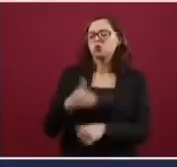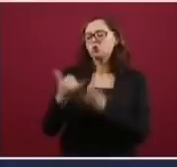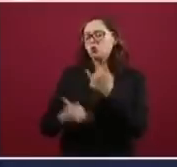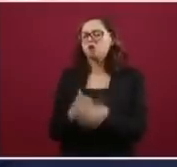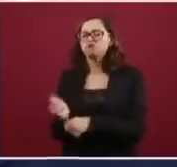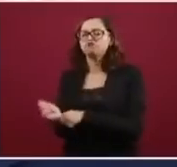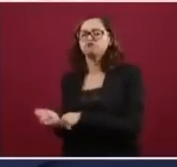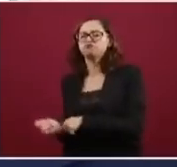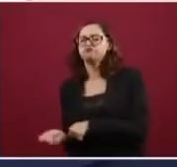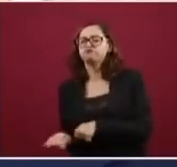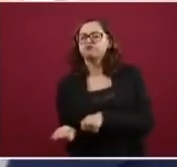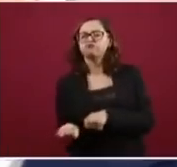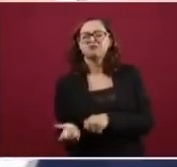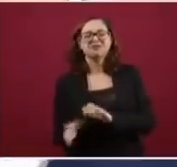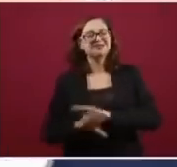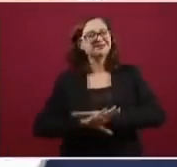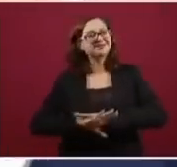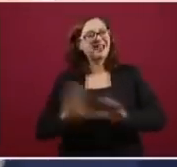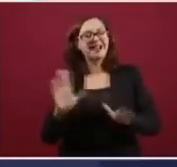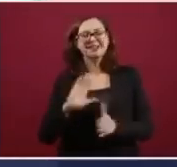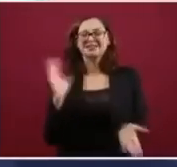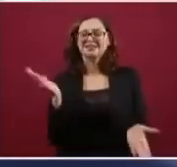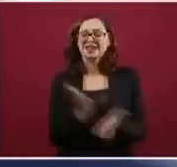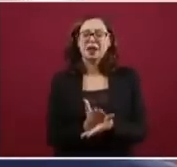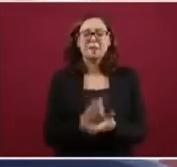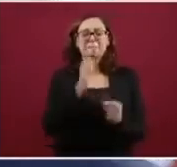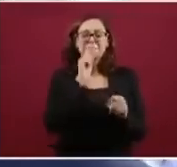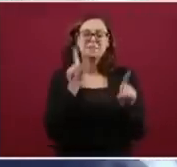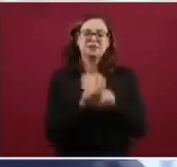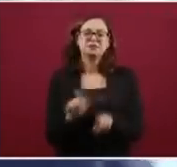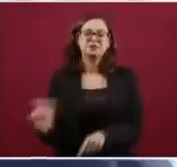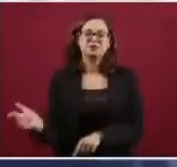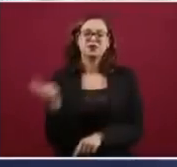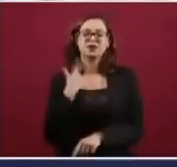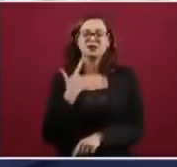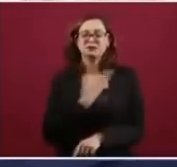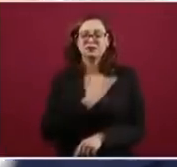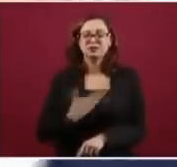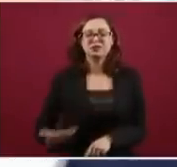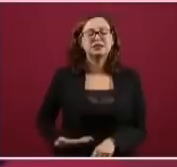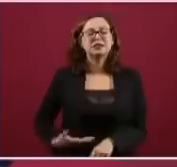ya no hay las pensiones millonarias a los expresidentes